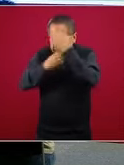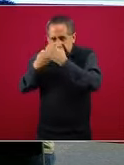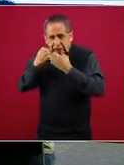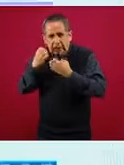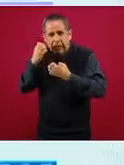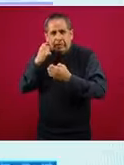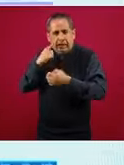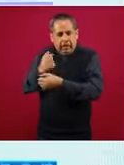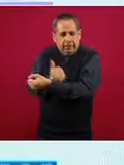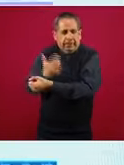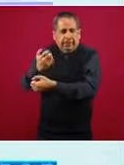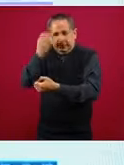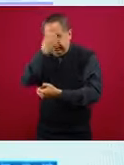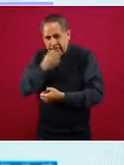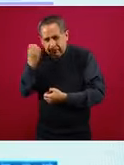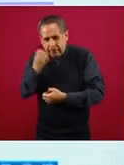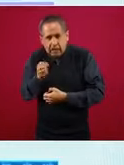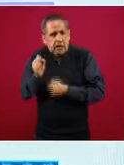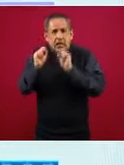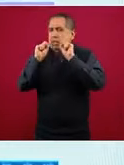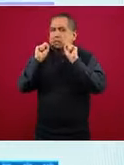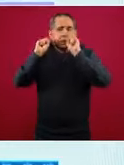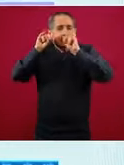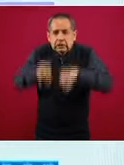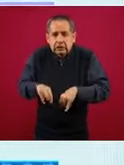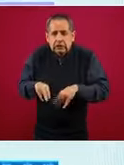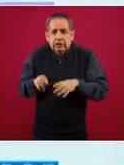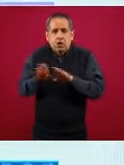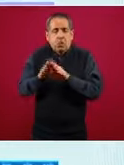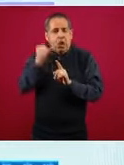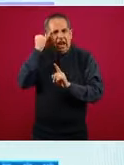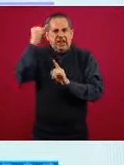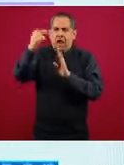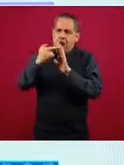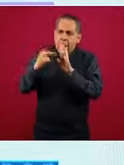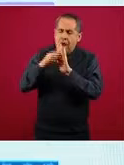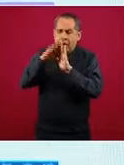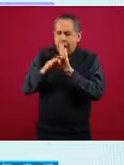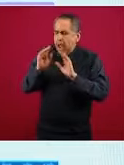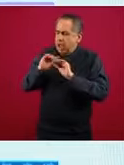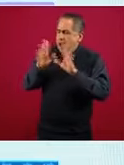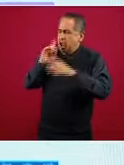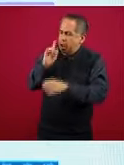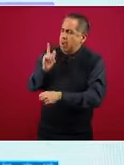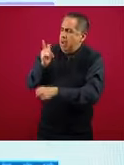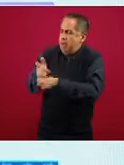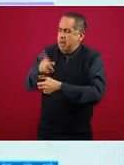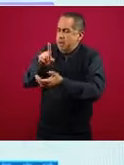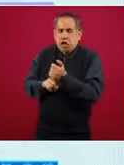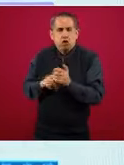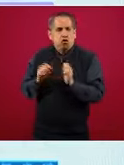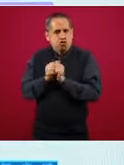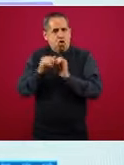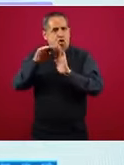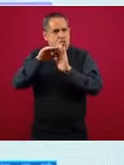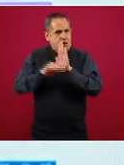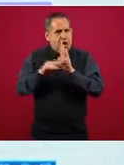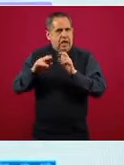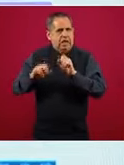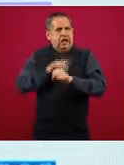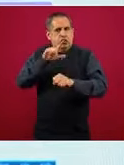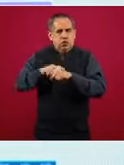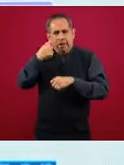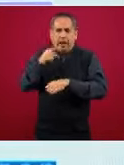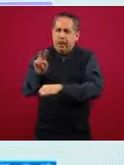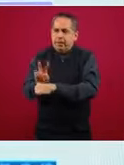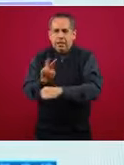en hacer pruebas sin tener un criterio claro, correspondiente con los lineamientos nacionales